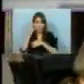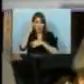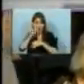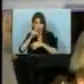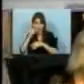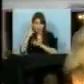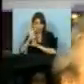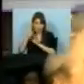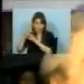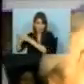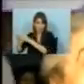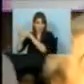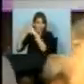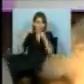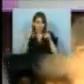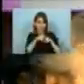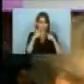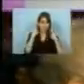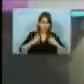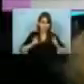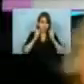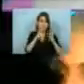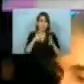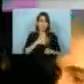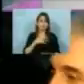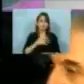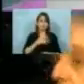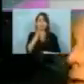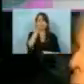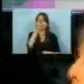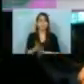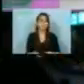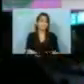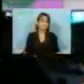verdad conocemos otra cara. Lamento profundamente, Antonio, que seas tan